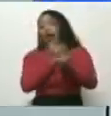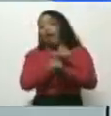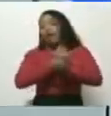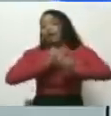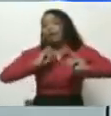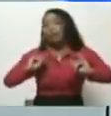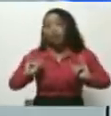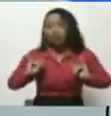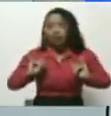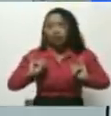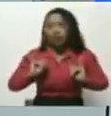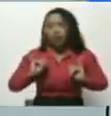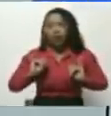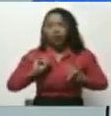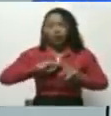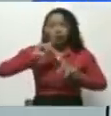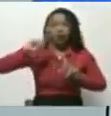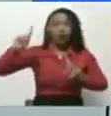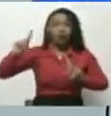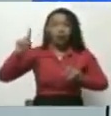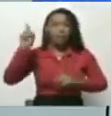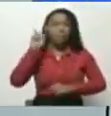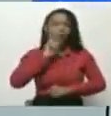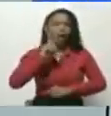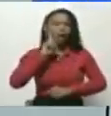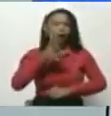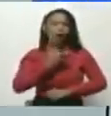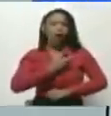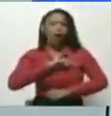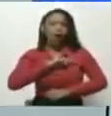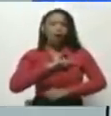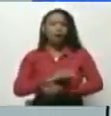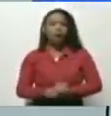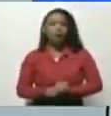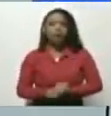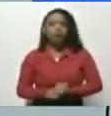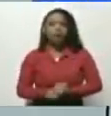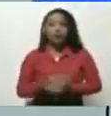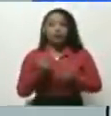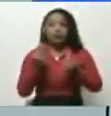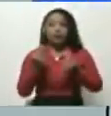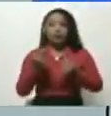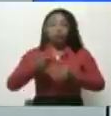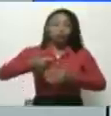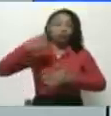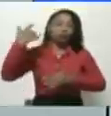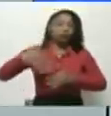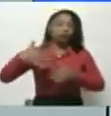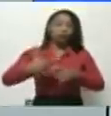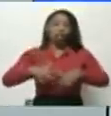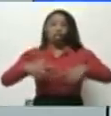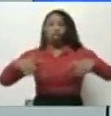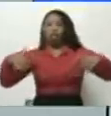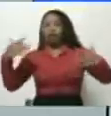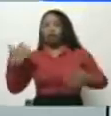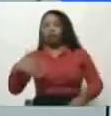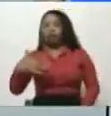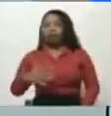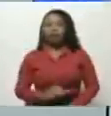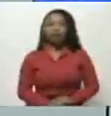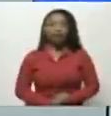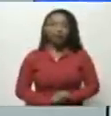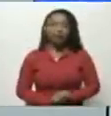independencia energética, que es mentira, y a un costo además financiero enorme.